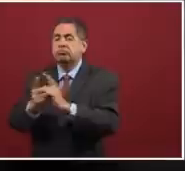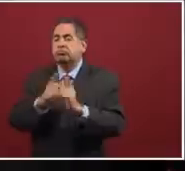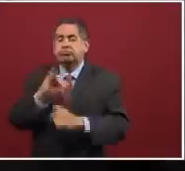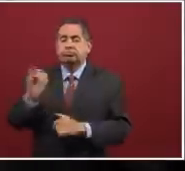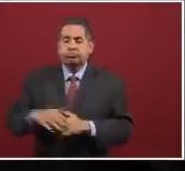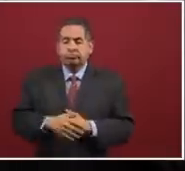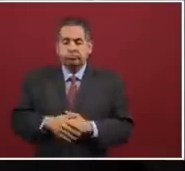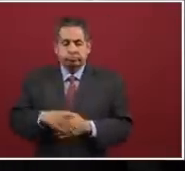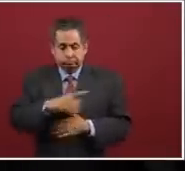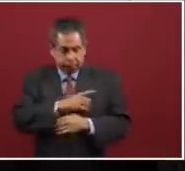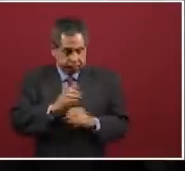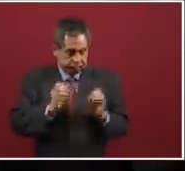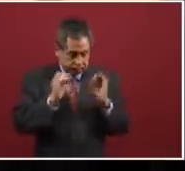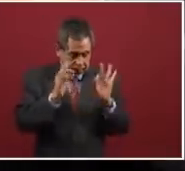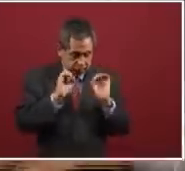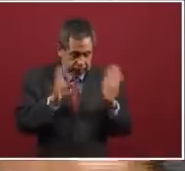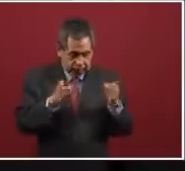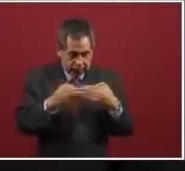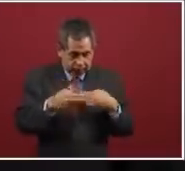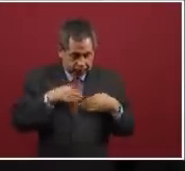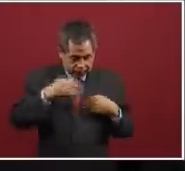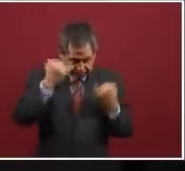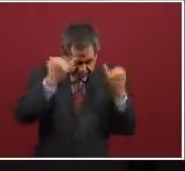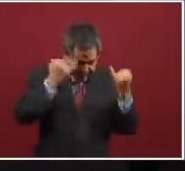y hacen reflexiones